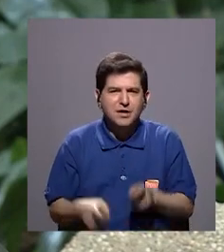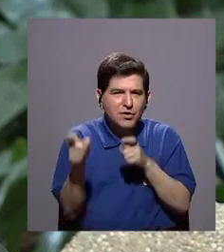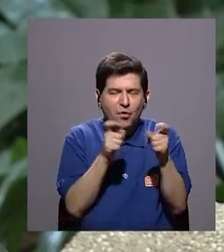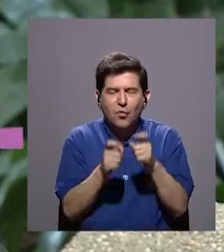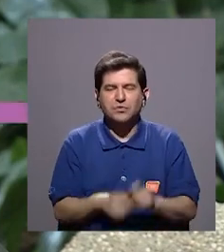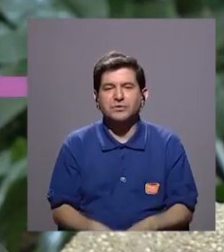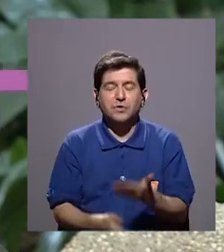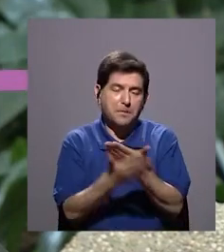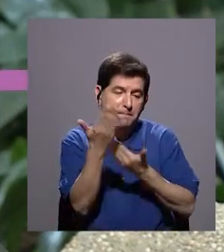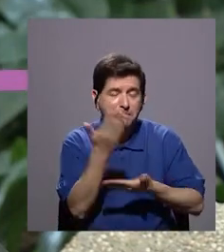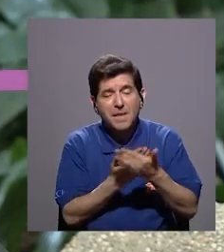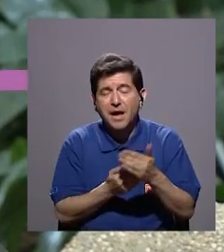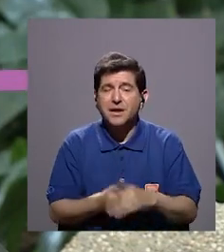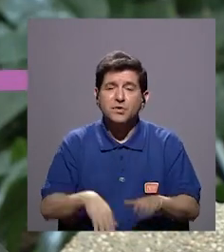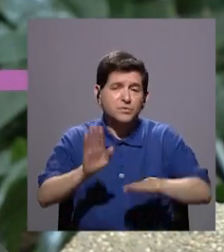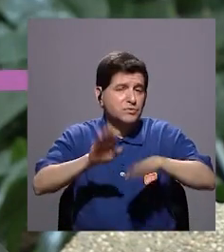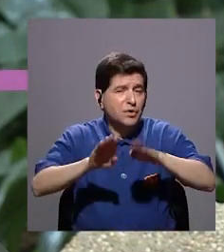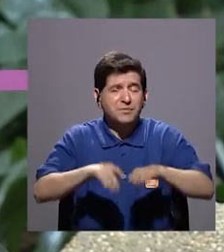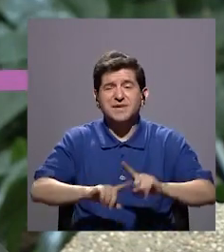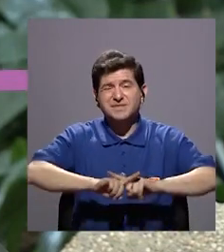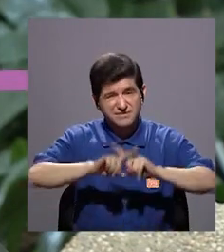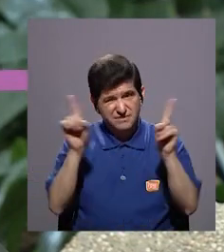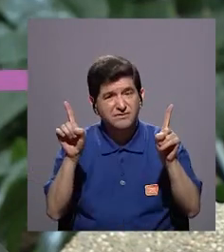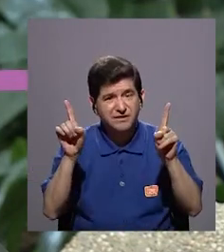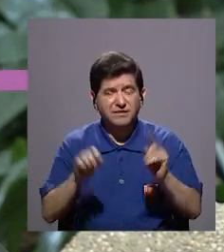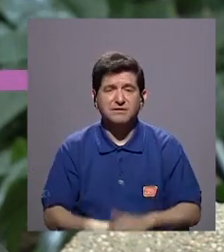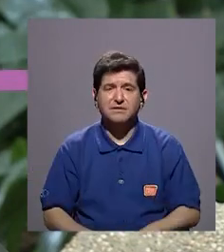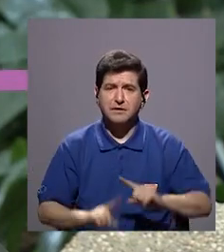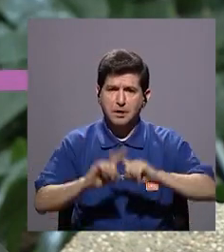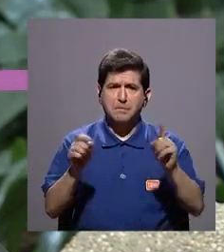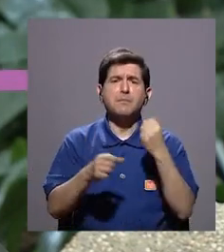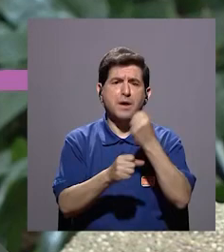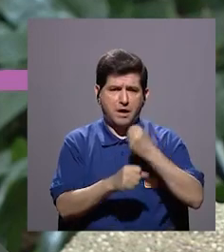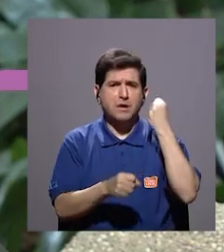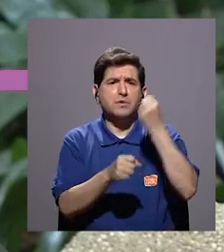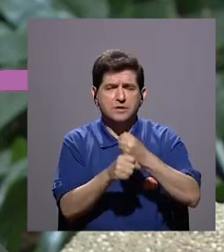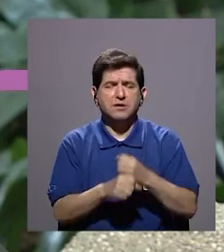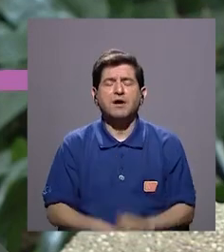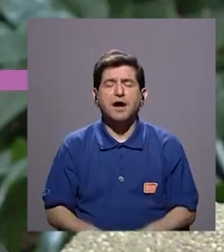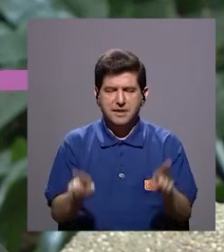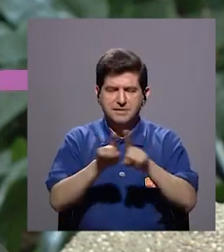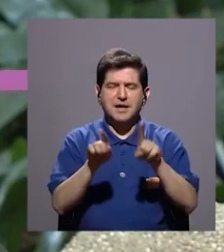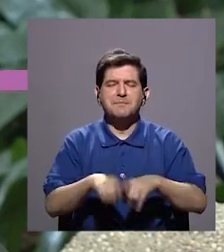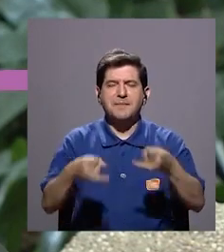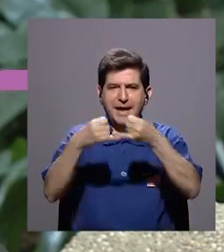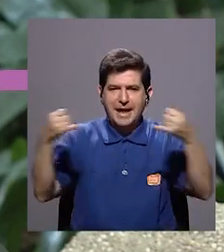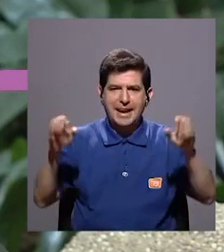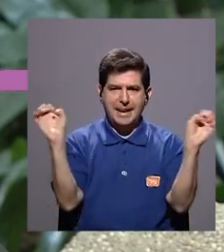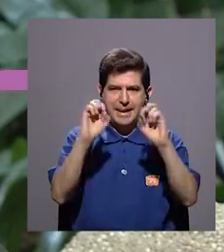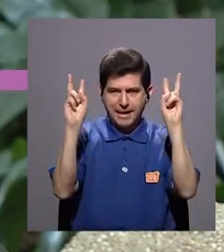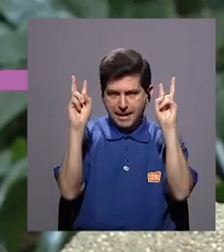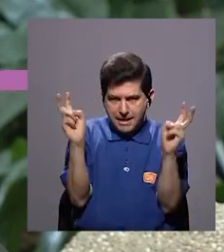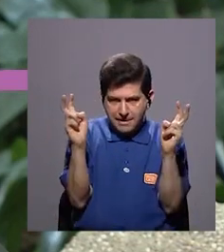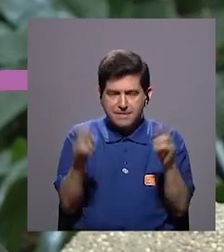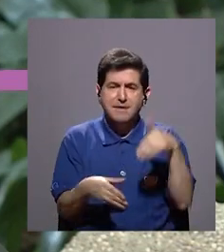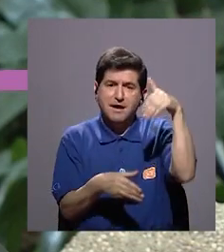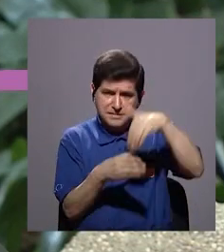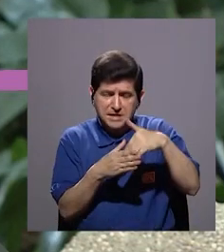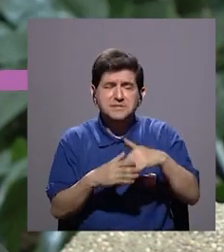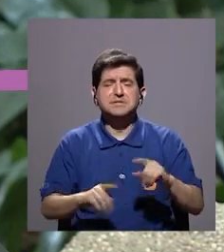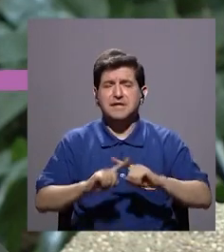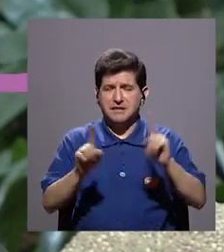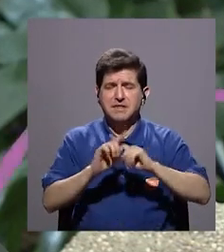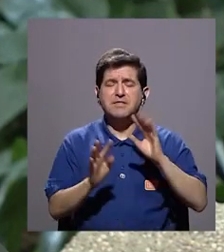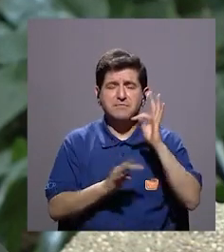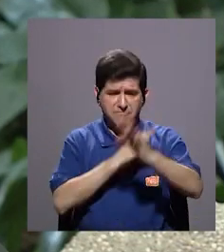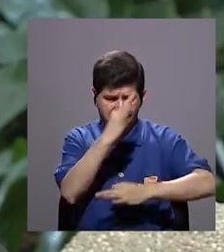manipulaciones en el pie o en las manos, entonces hay un poquito de diferencia, aunque está trabajando con líneas energéticas, entonces está dentro de la